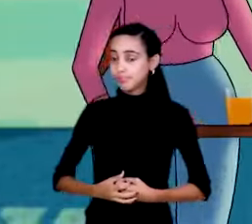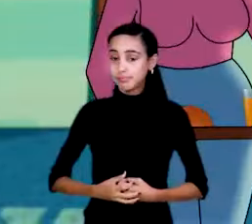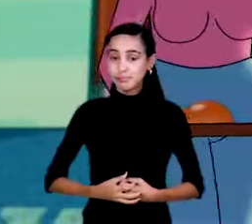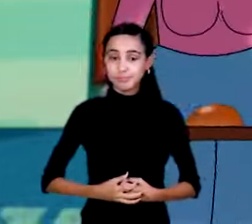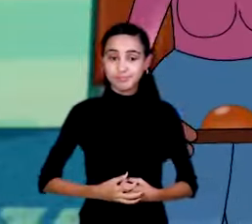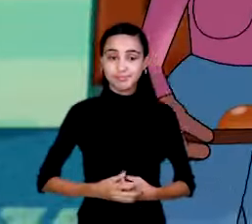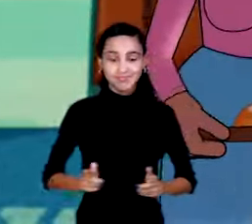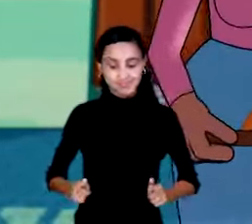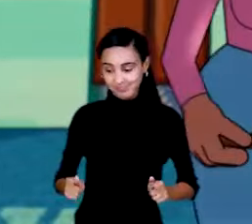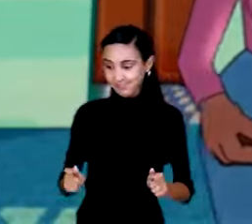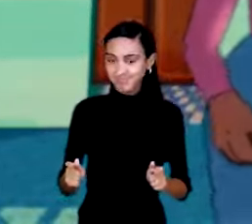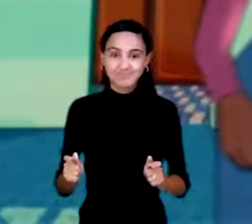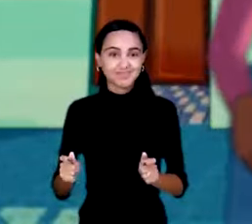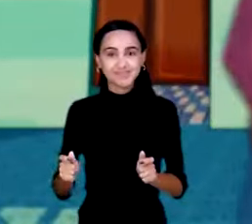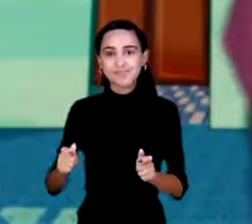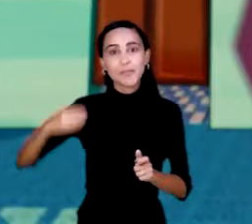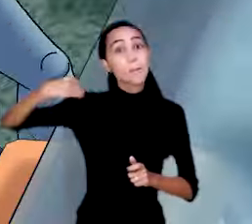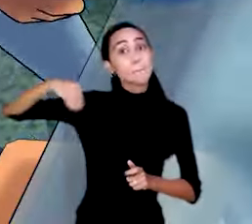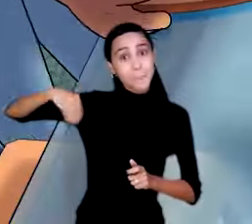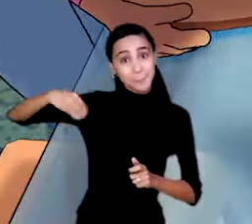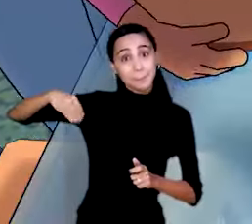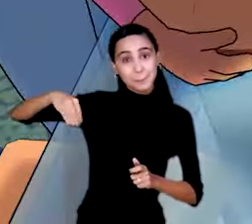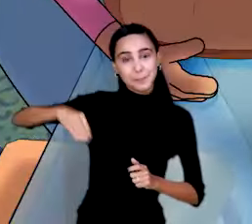Aquí tienen. Merienden.